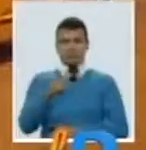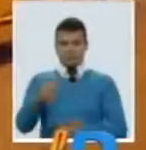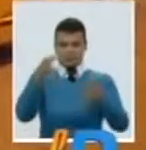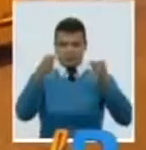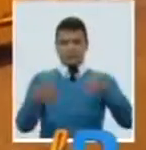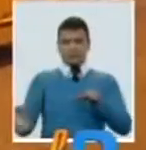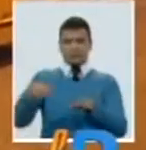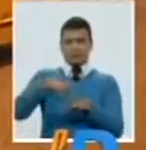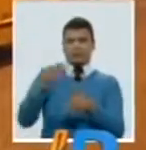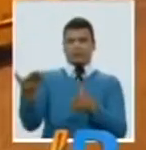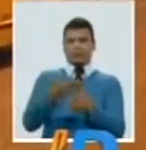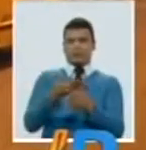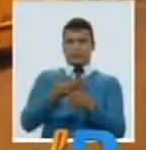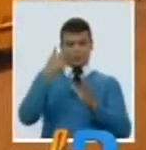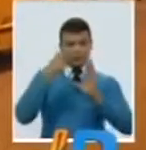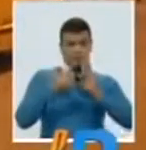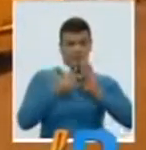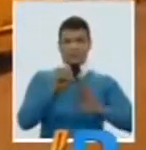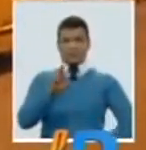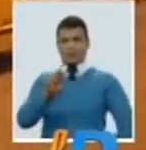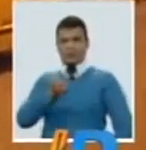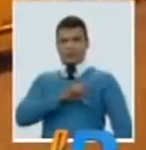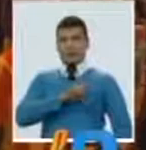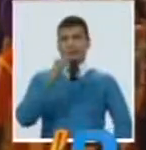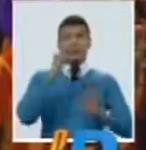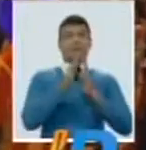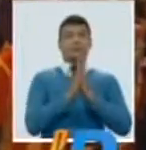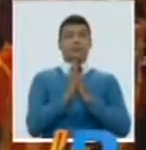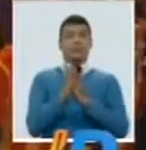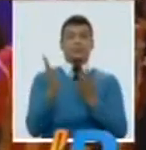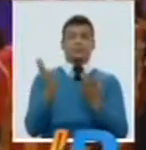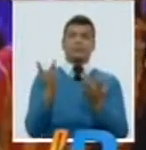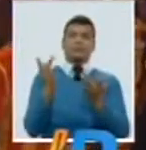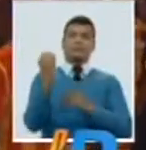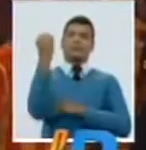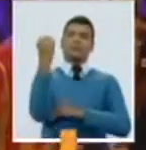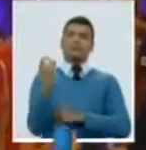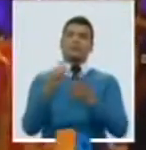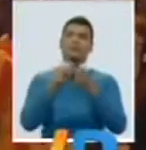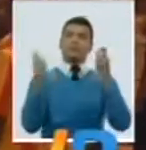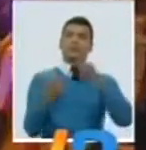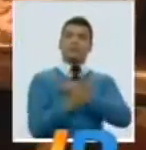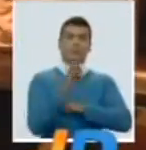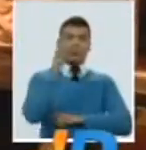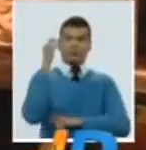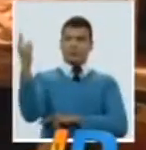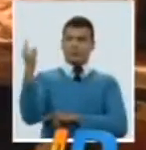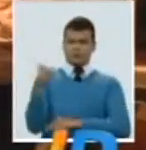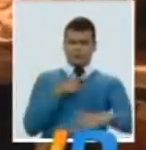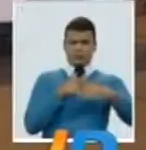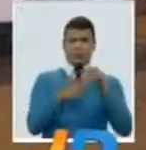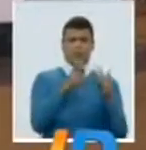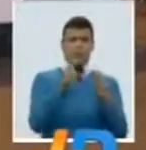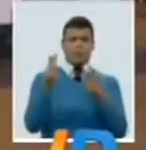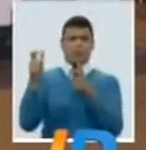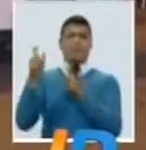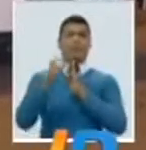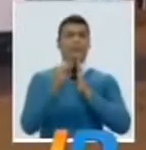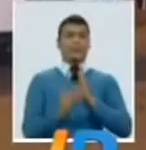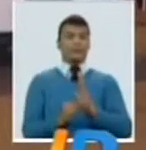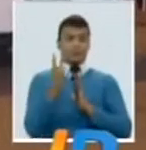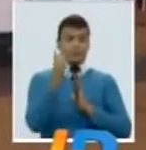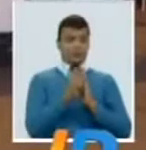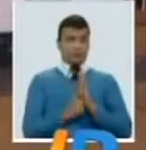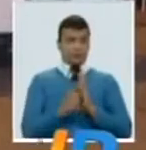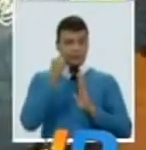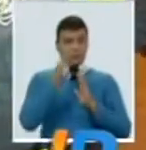en este vehículo de servicio público por el oriente de la ciudad. Mientras esperaba el cambio de semáforo, dos hombres armados le propinaron varios impactos de bala.